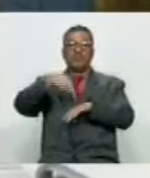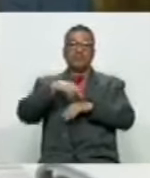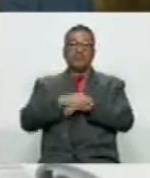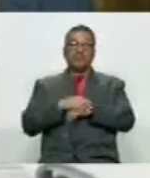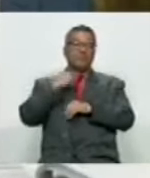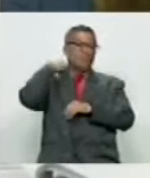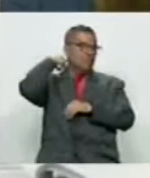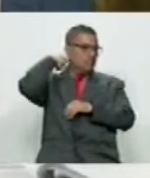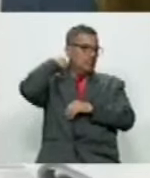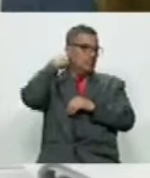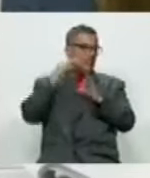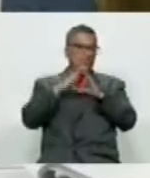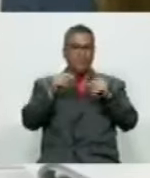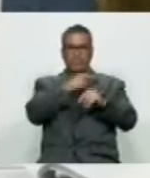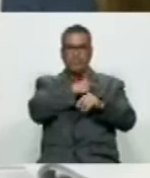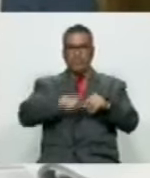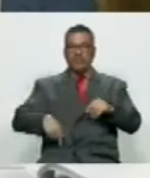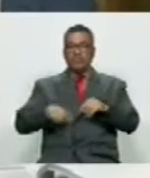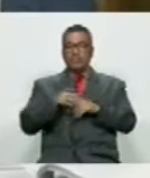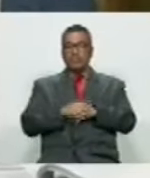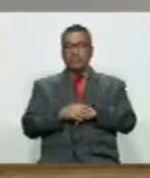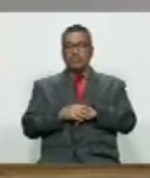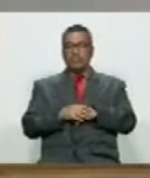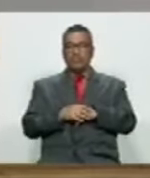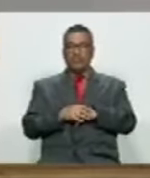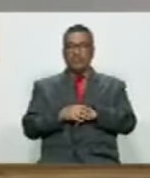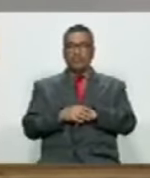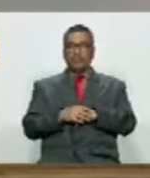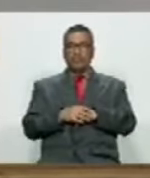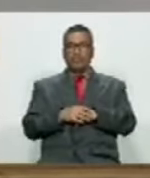Asamblea Nacional. Es todo, ciudadano presidente.